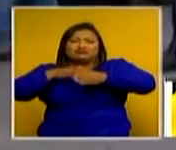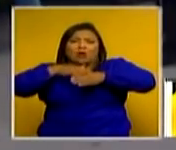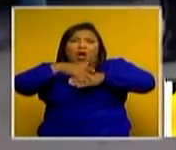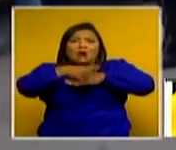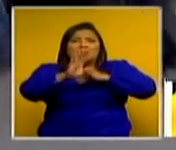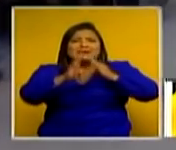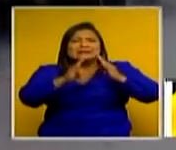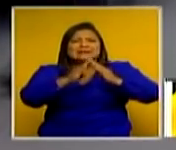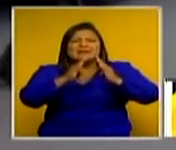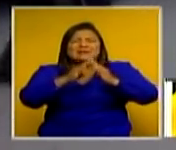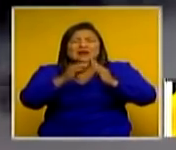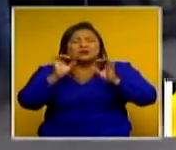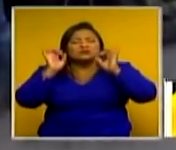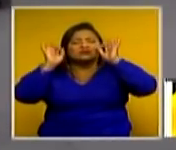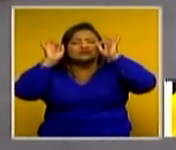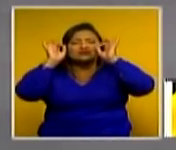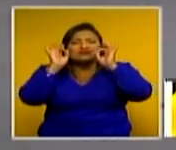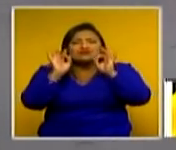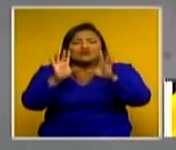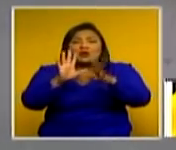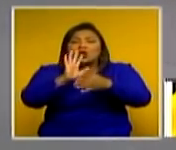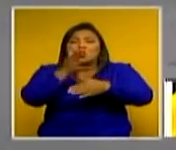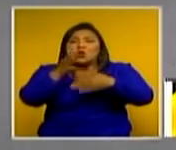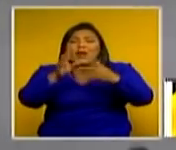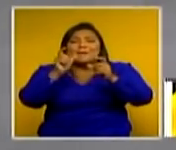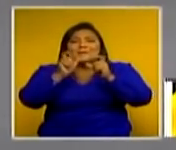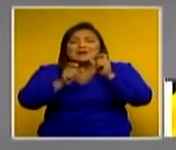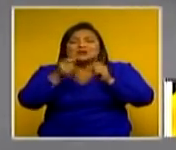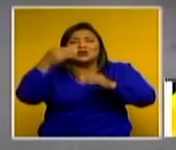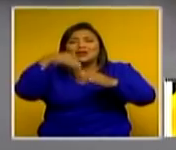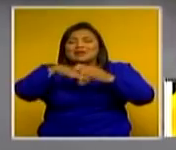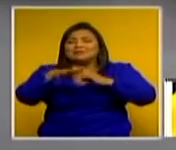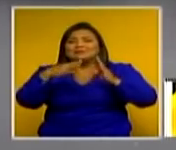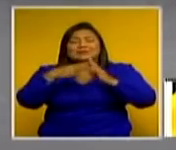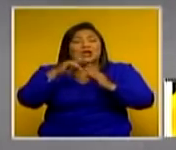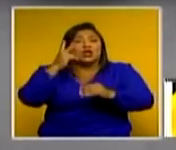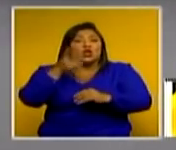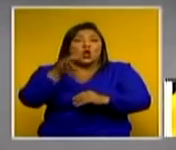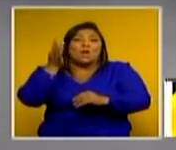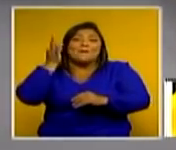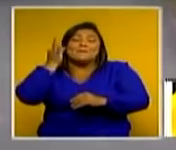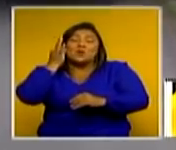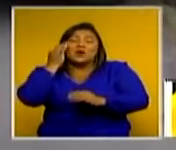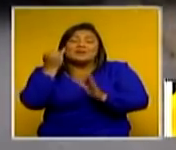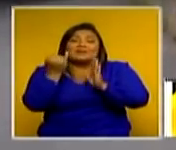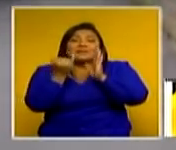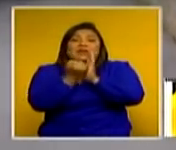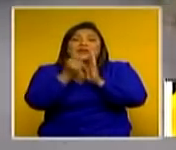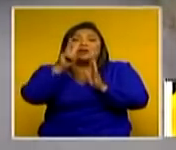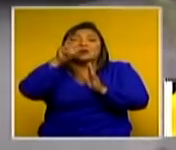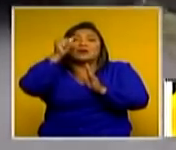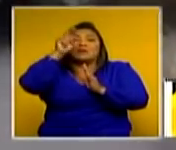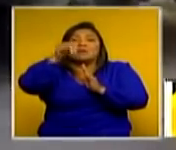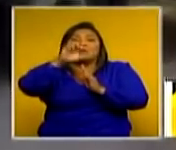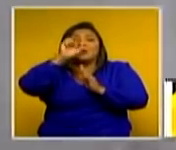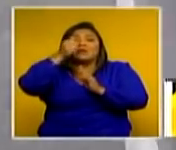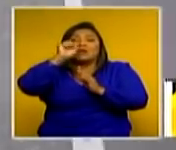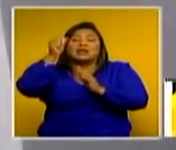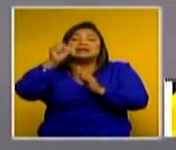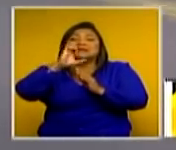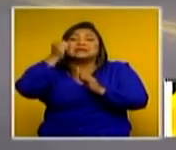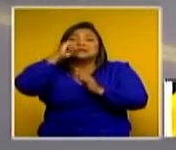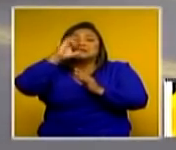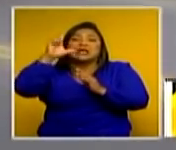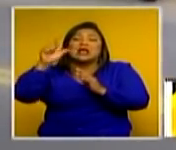en la que afortunadamente no se encontraba nadie las dos mujeres heridas fueron identificadas como vanessa se lee de 23 años